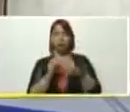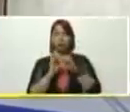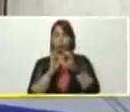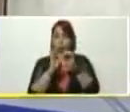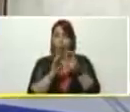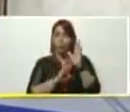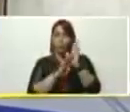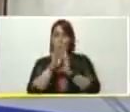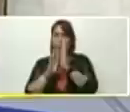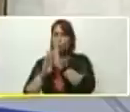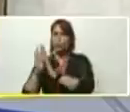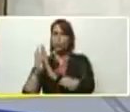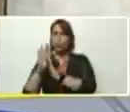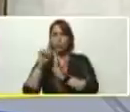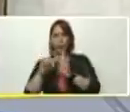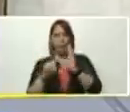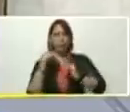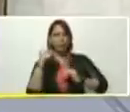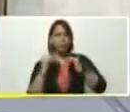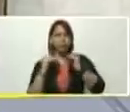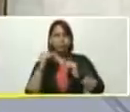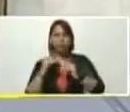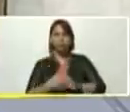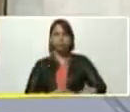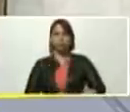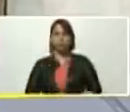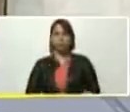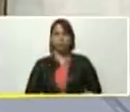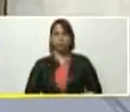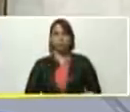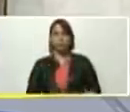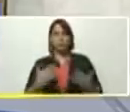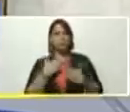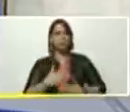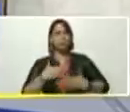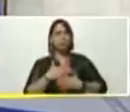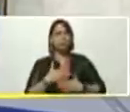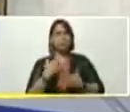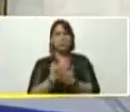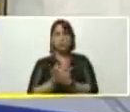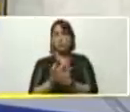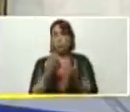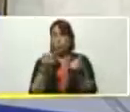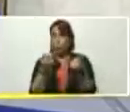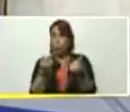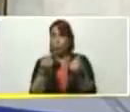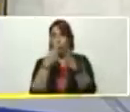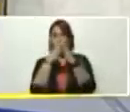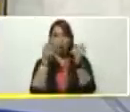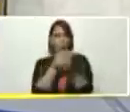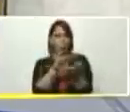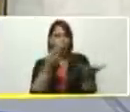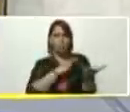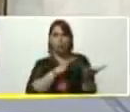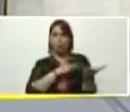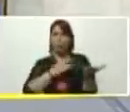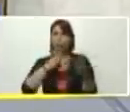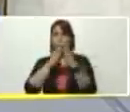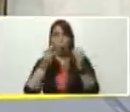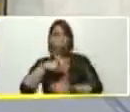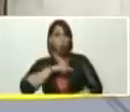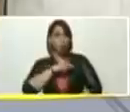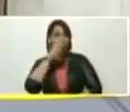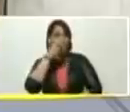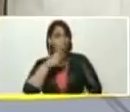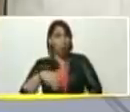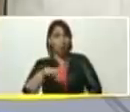crecimiento, la estabilidad y los beneficios económicos para toda la sociedad, para todo nuestro pueblo, para